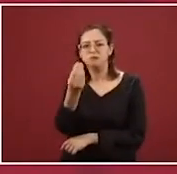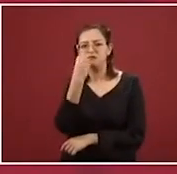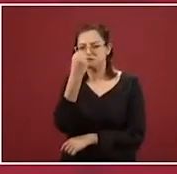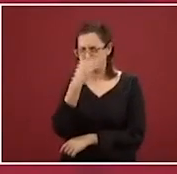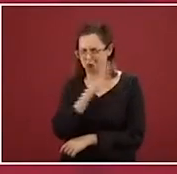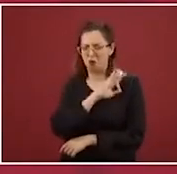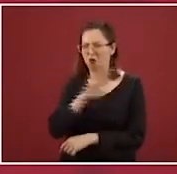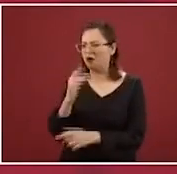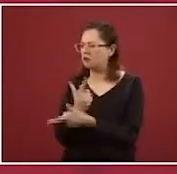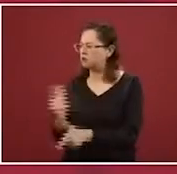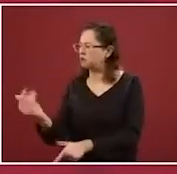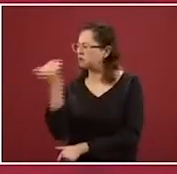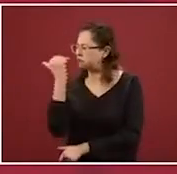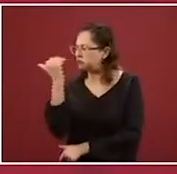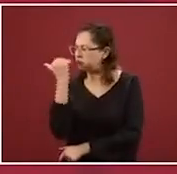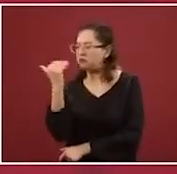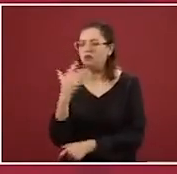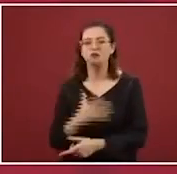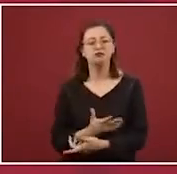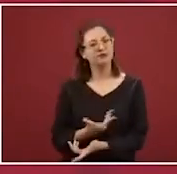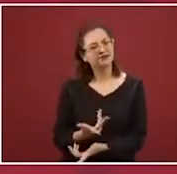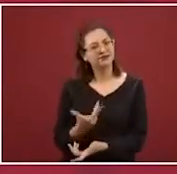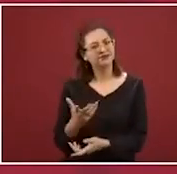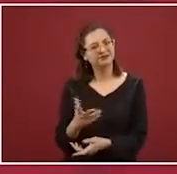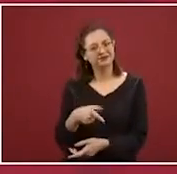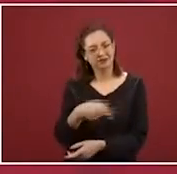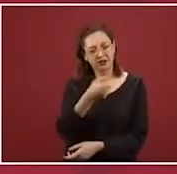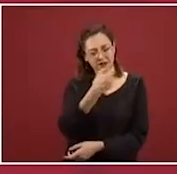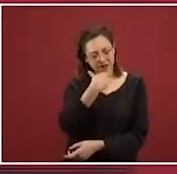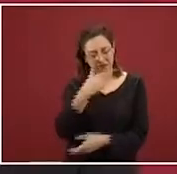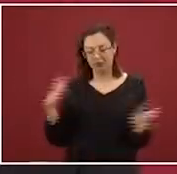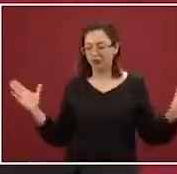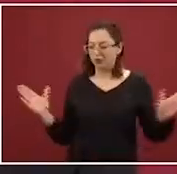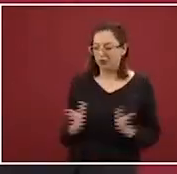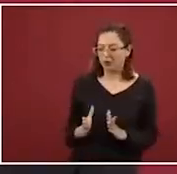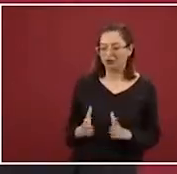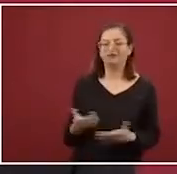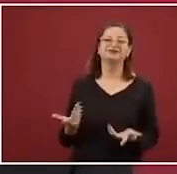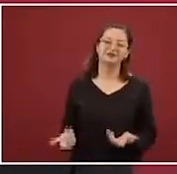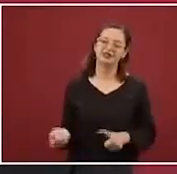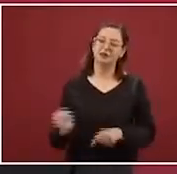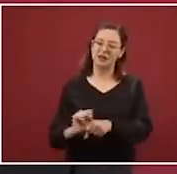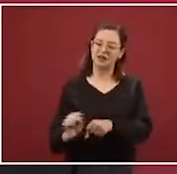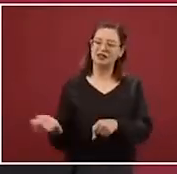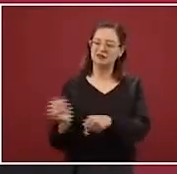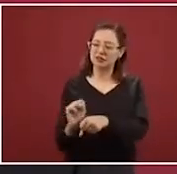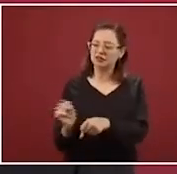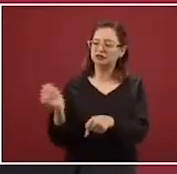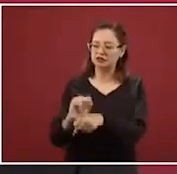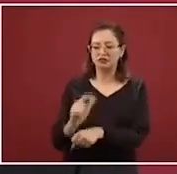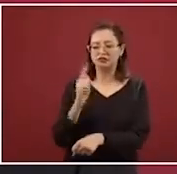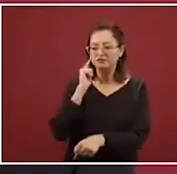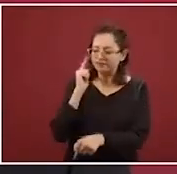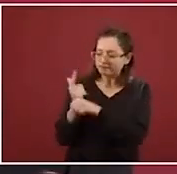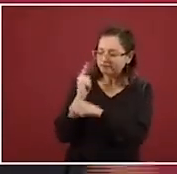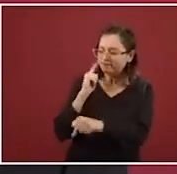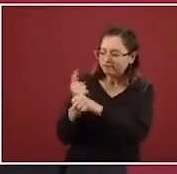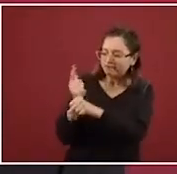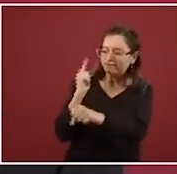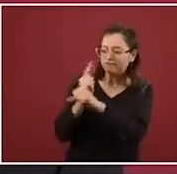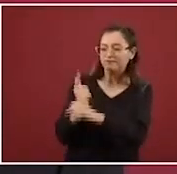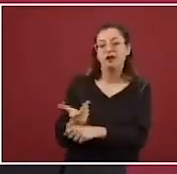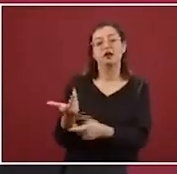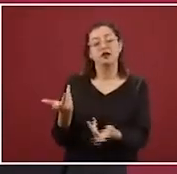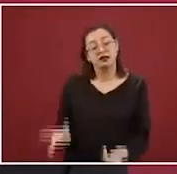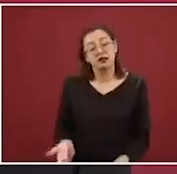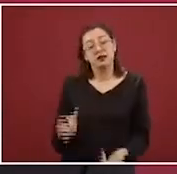productos, casi cada semana detectamos alguno y procedemos, pero también son mañosones. O sea,